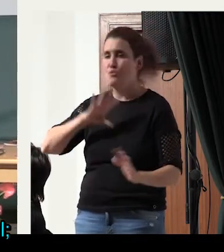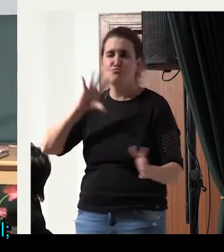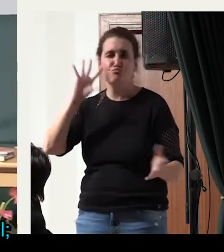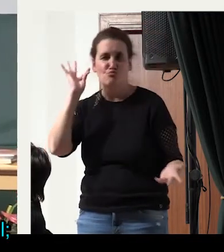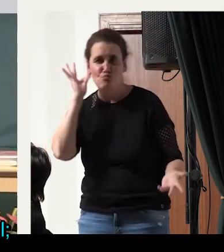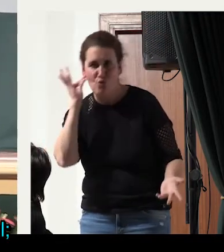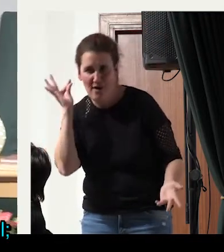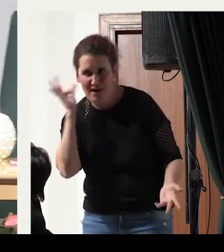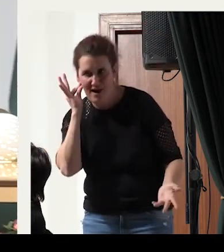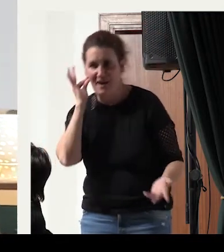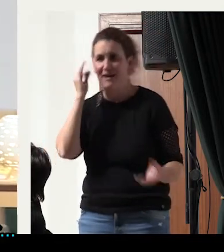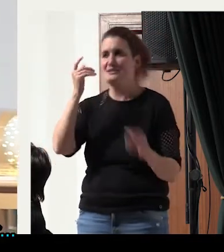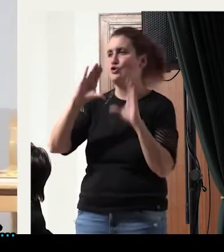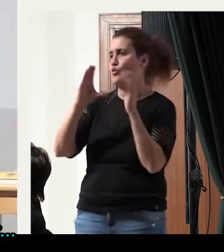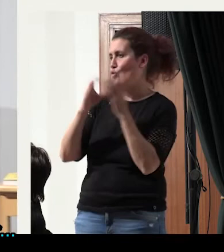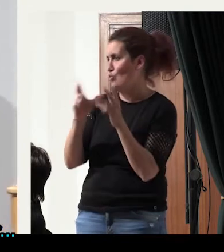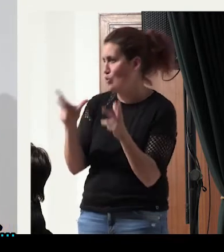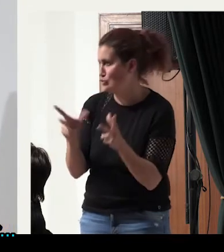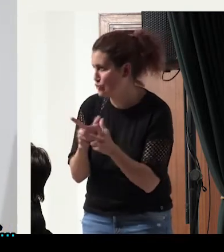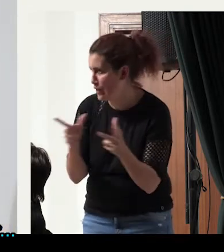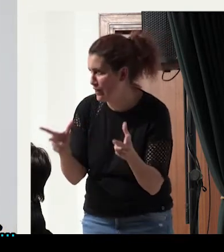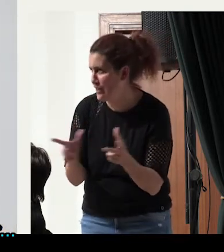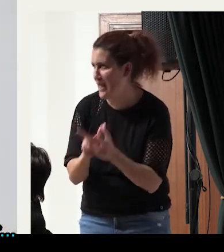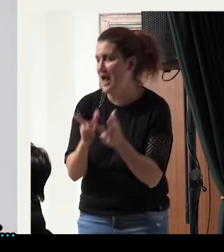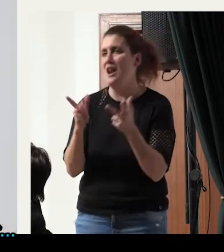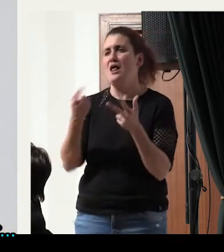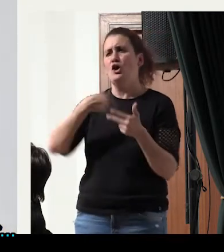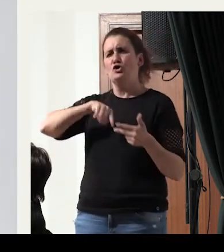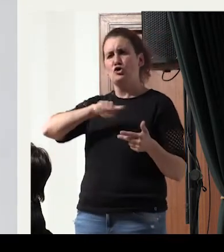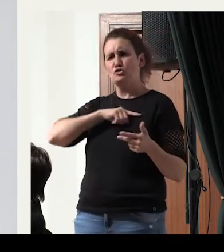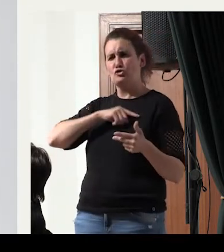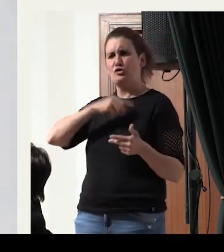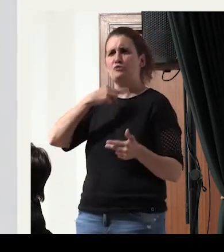al grupo social, que nos podamos pronunciar,